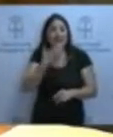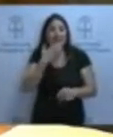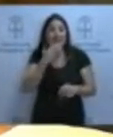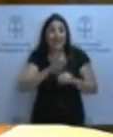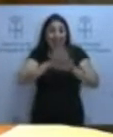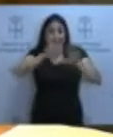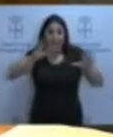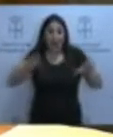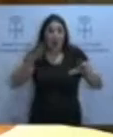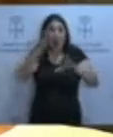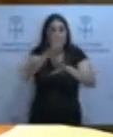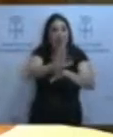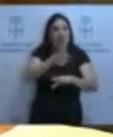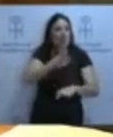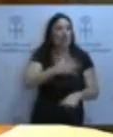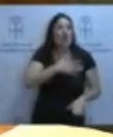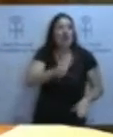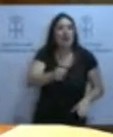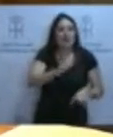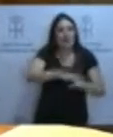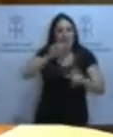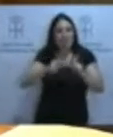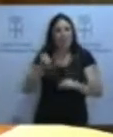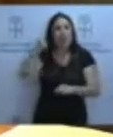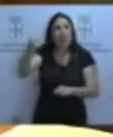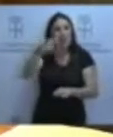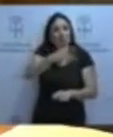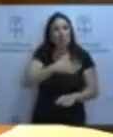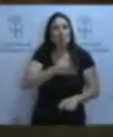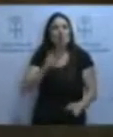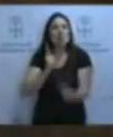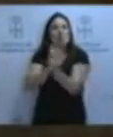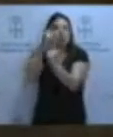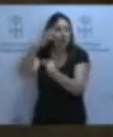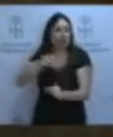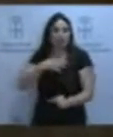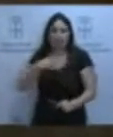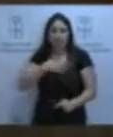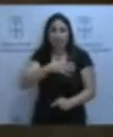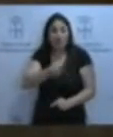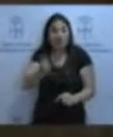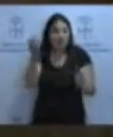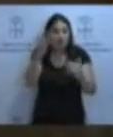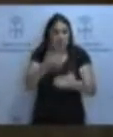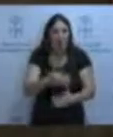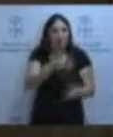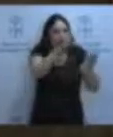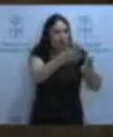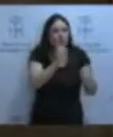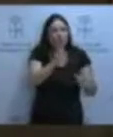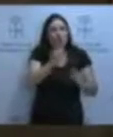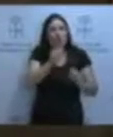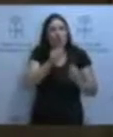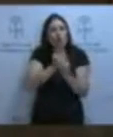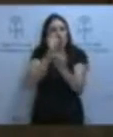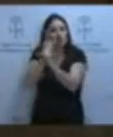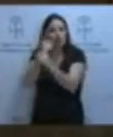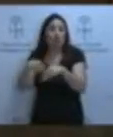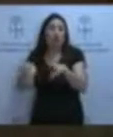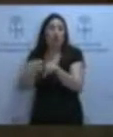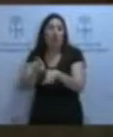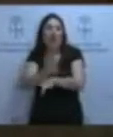no tiene la valentía a enfrentarse a los poderosos. Usted no tiene la valentía a enfrentarse a los poderosos y solo se dedica a echar basura, como un consejero cogersa,